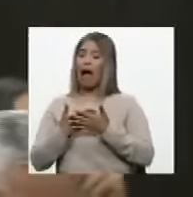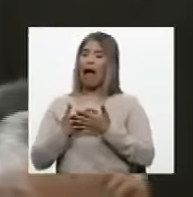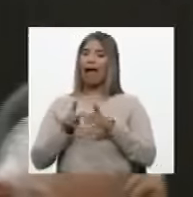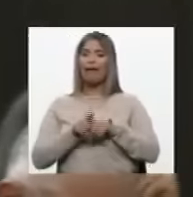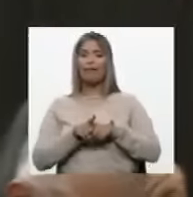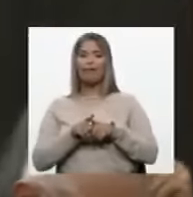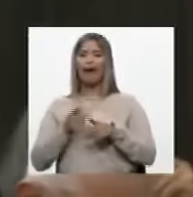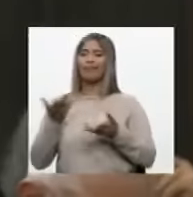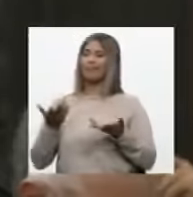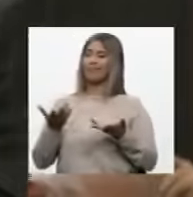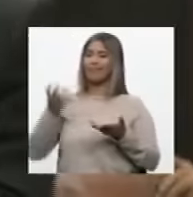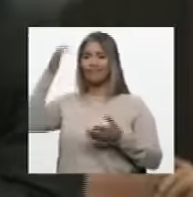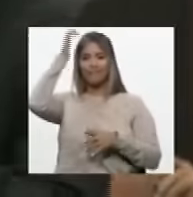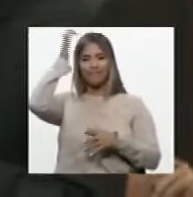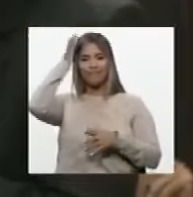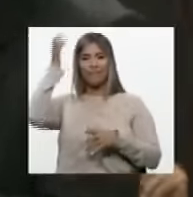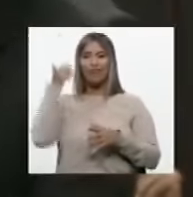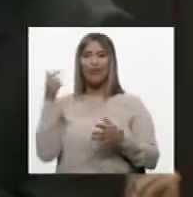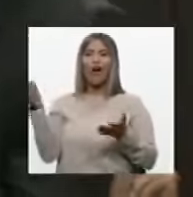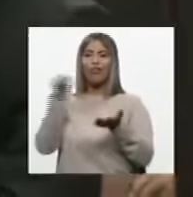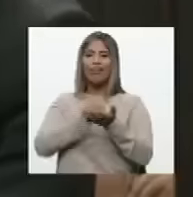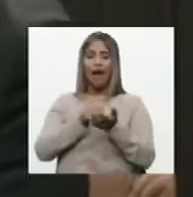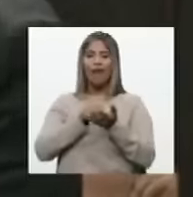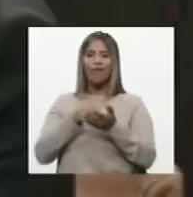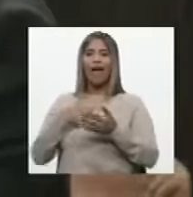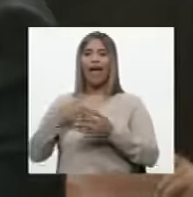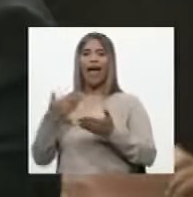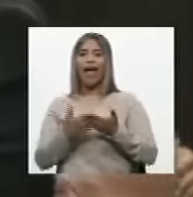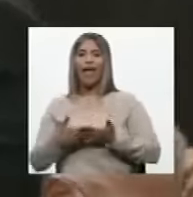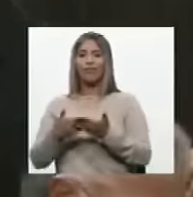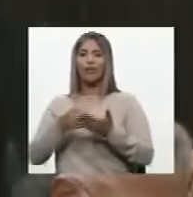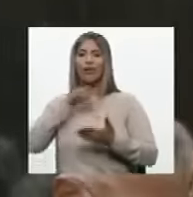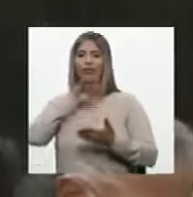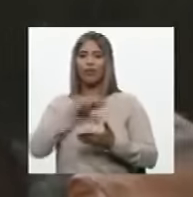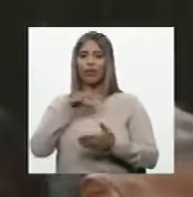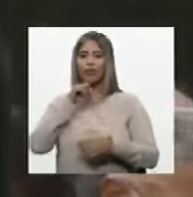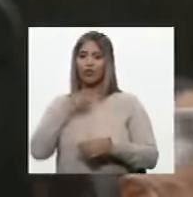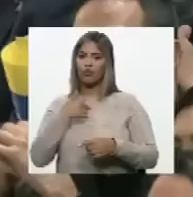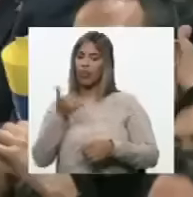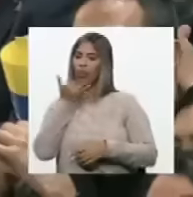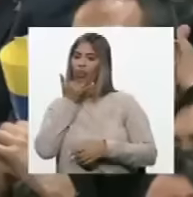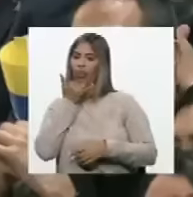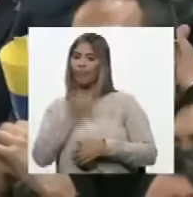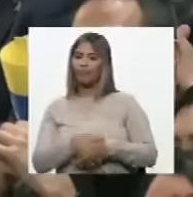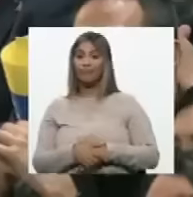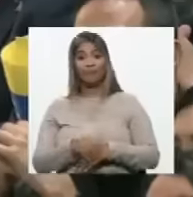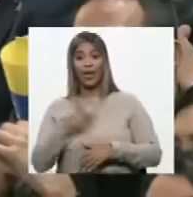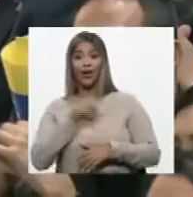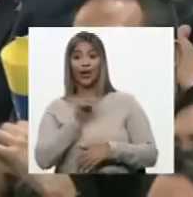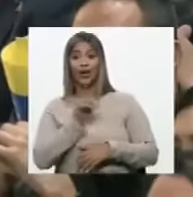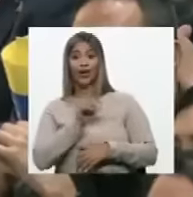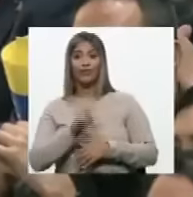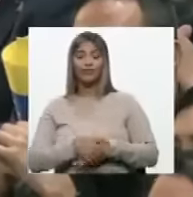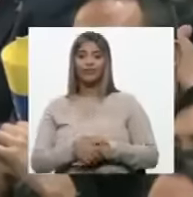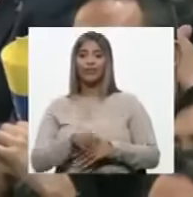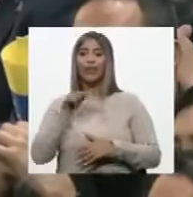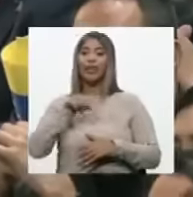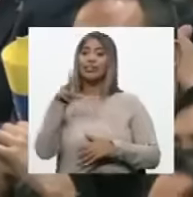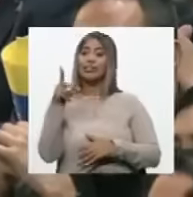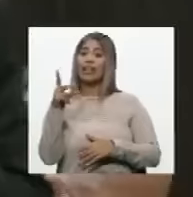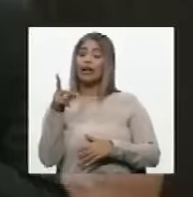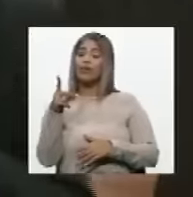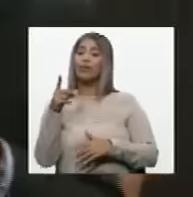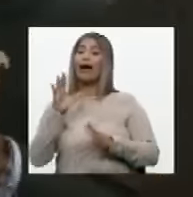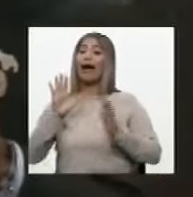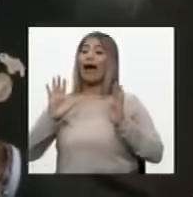Me asombra. Voy a volver a estudiar mi pregrado y mi posgrado en historia porque creo que me equivoqué. Segundo elemento. Ah, pero es